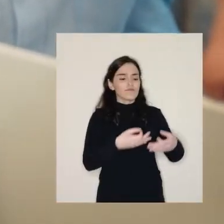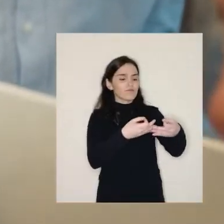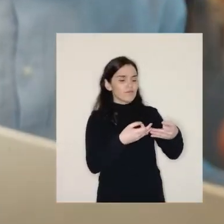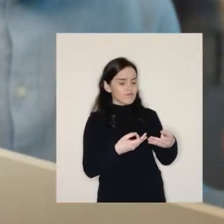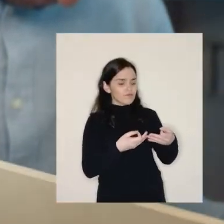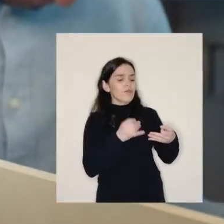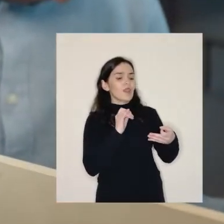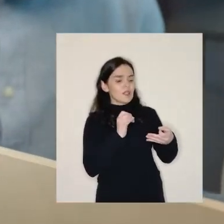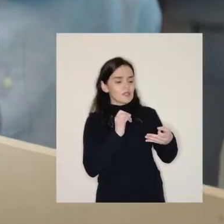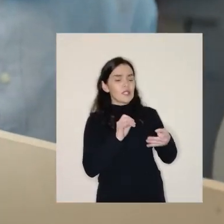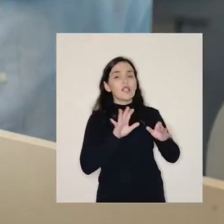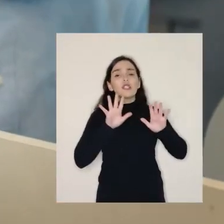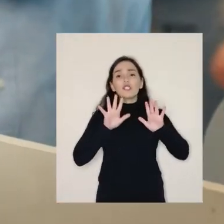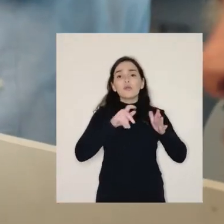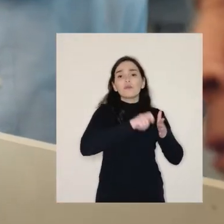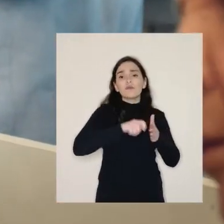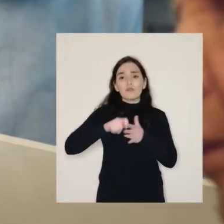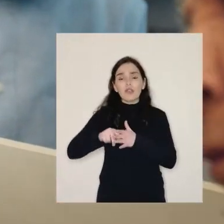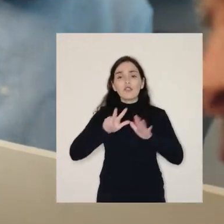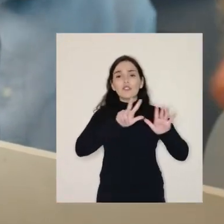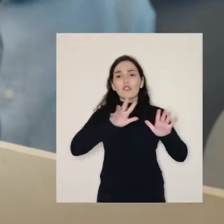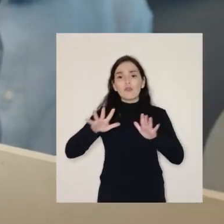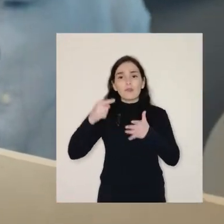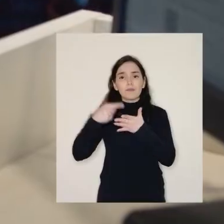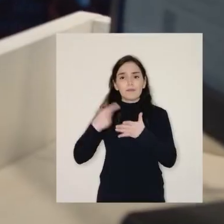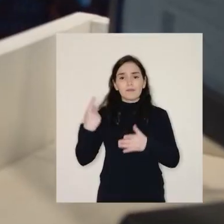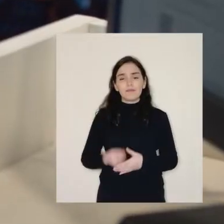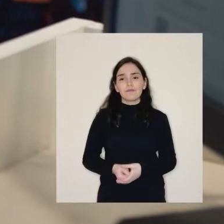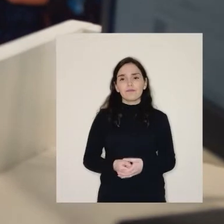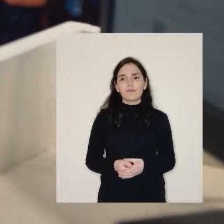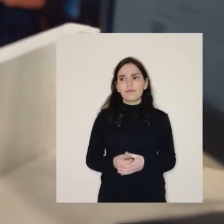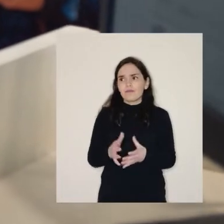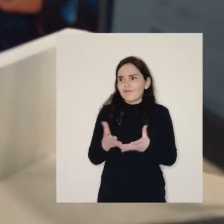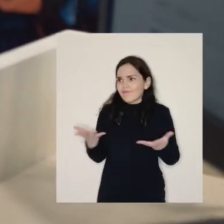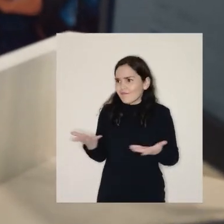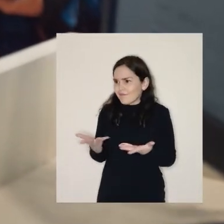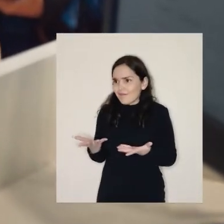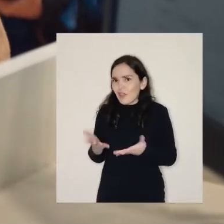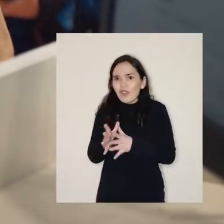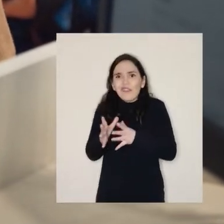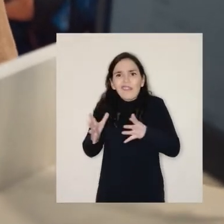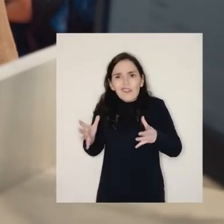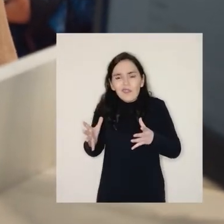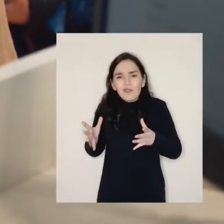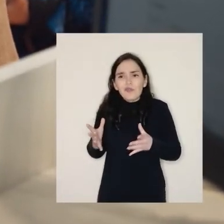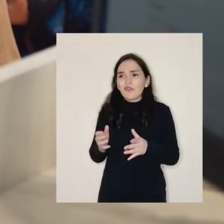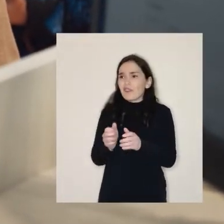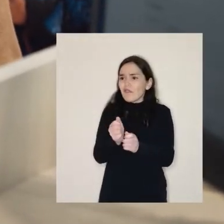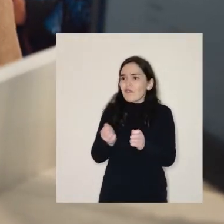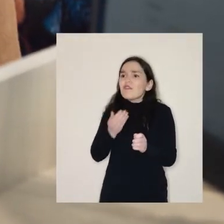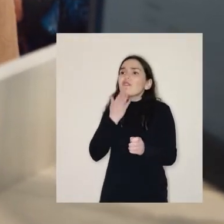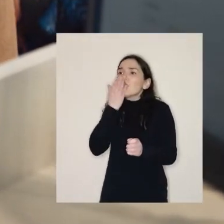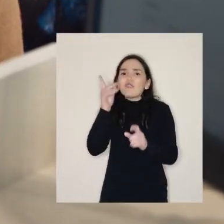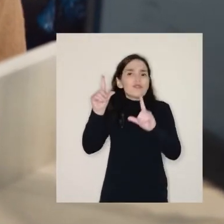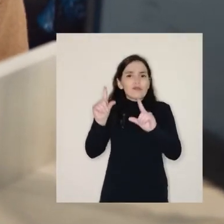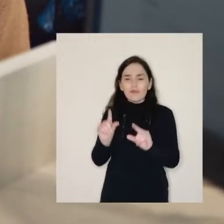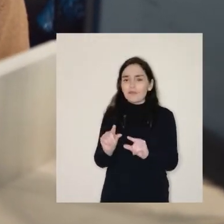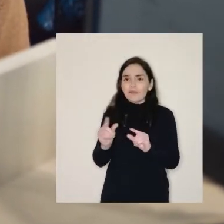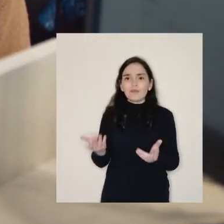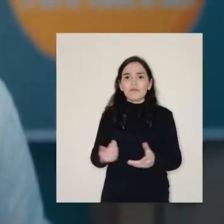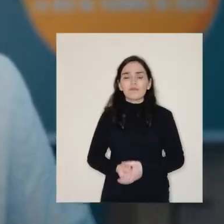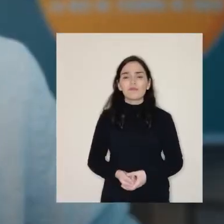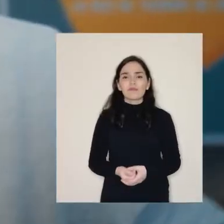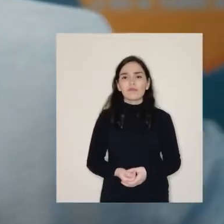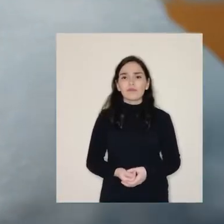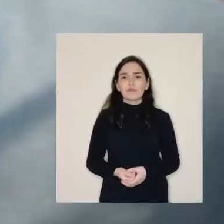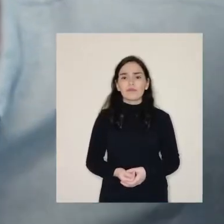Sí, eso es. Son 10 cuotas de 85 mil pesos. ¿Pero cómo tanto? Si el refrigerador me costó mucho menos.